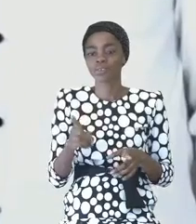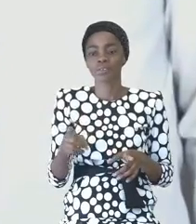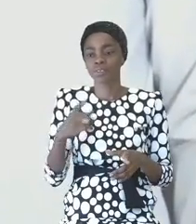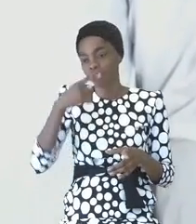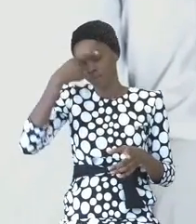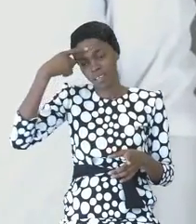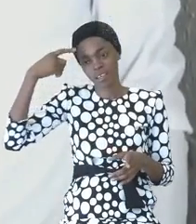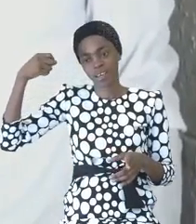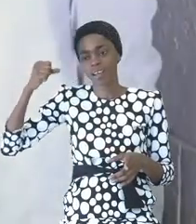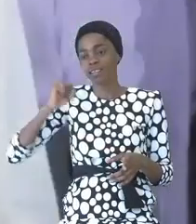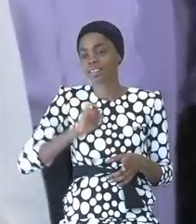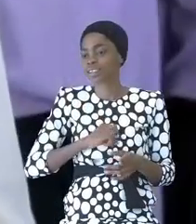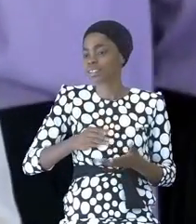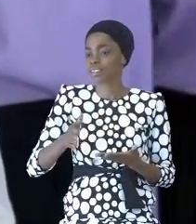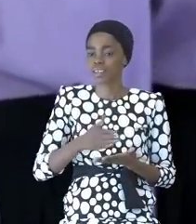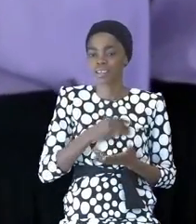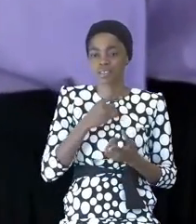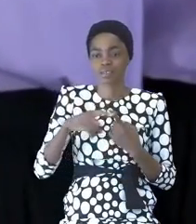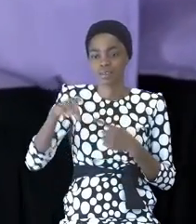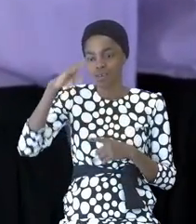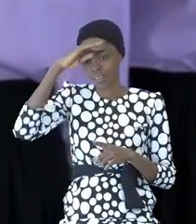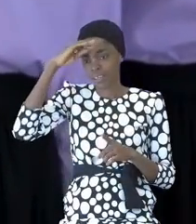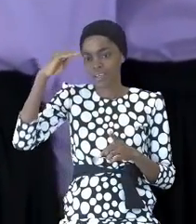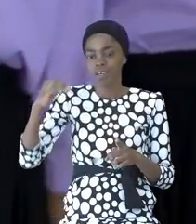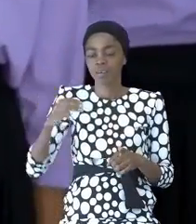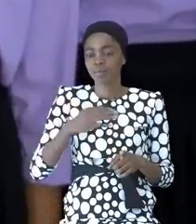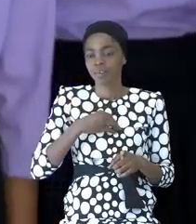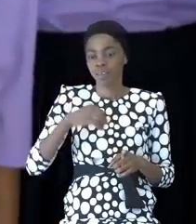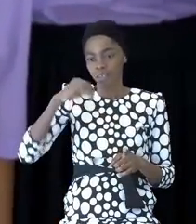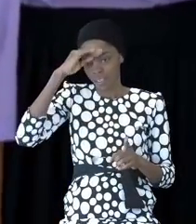porque yo le canto y le puedo